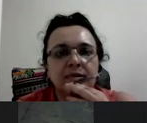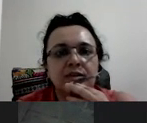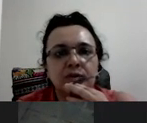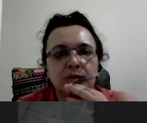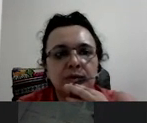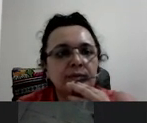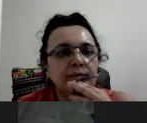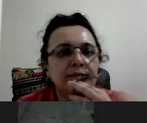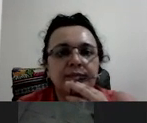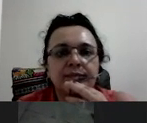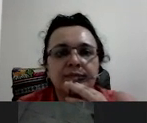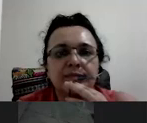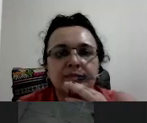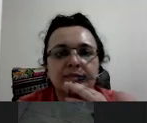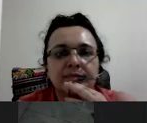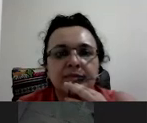This city can be dangerous at night.